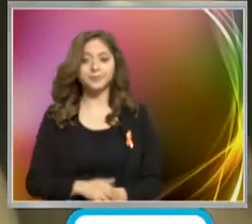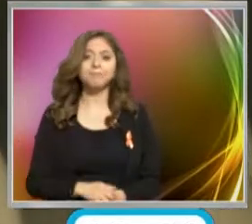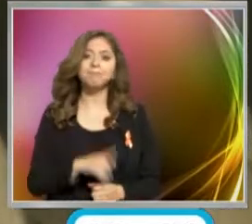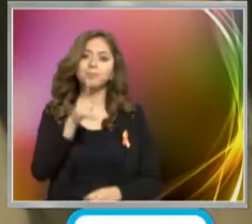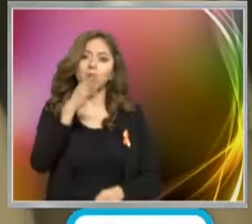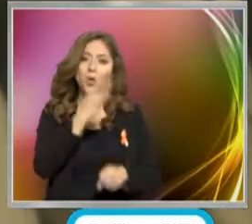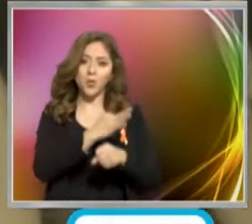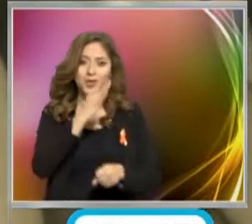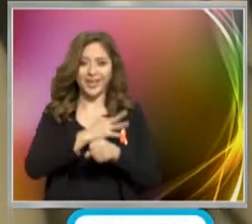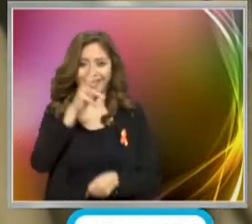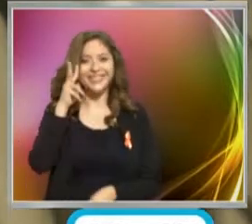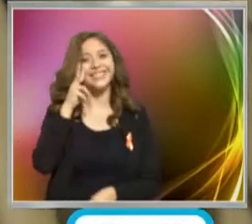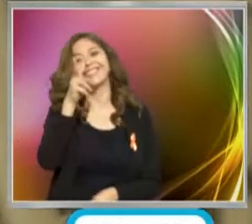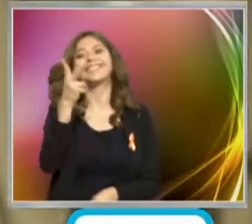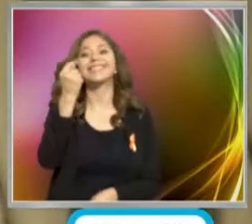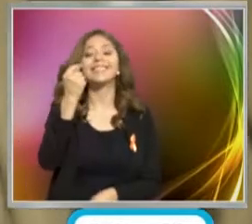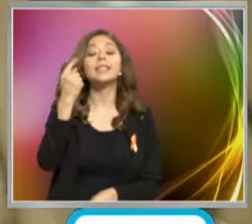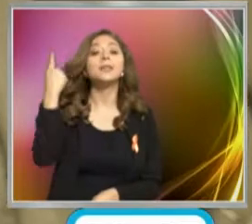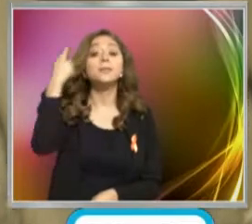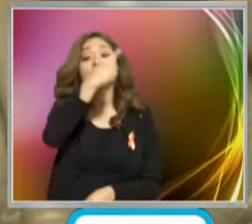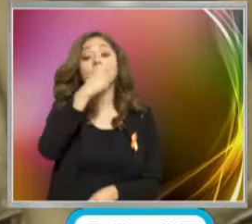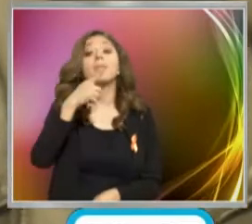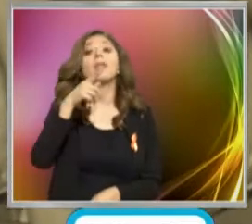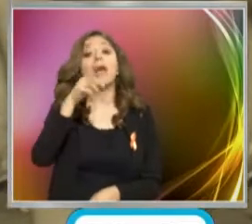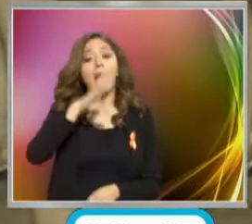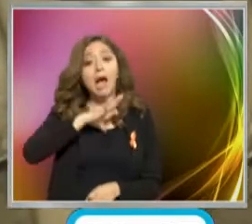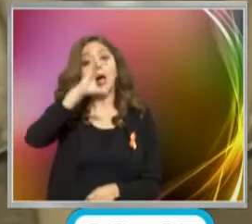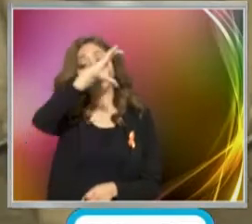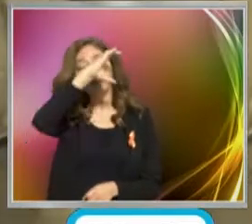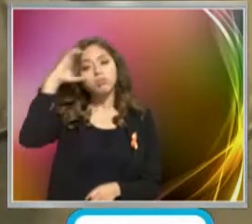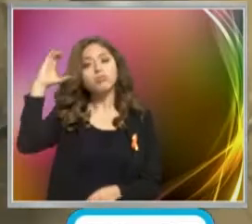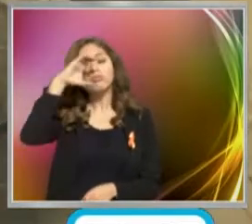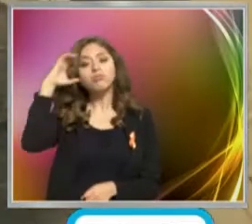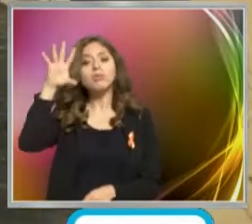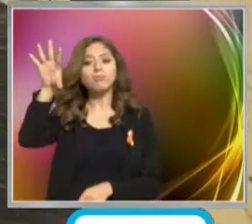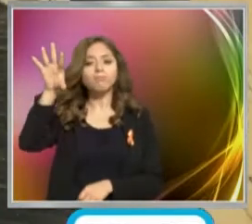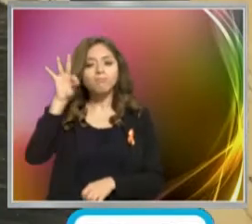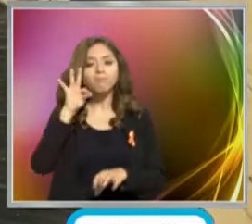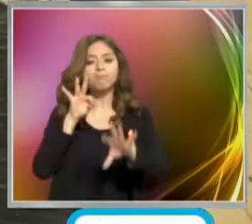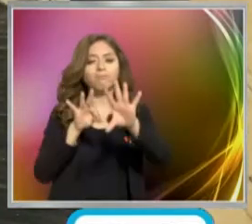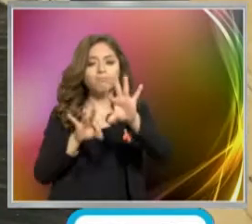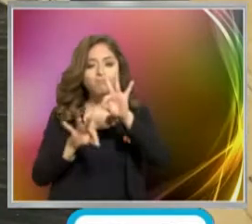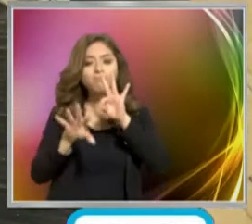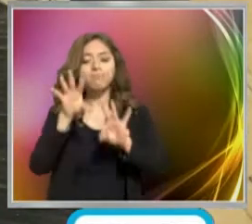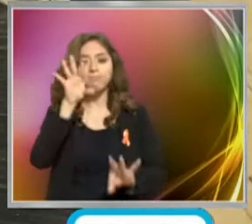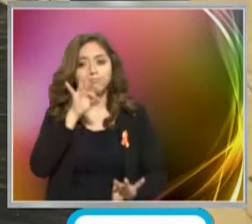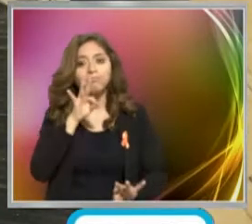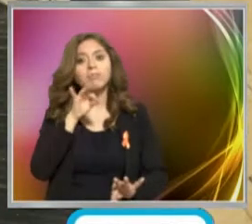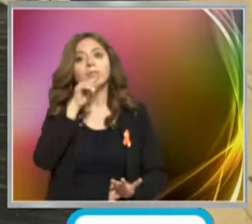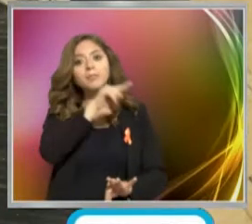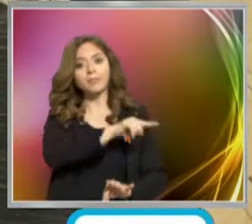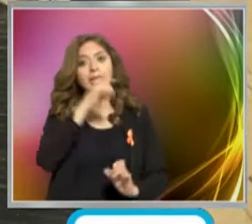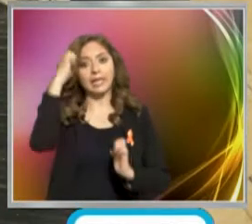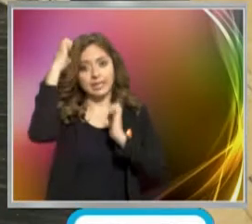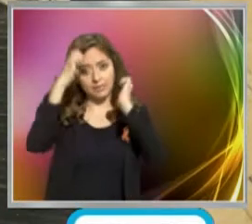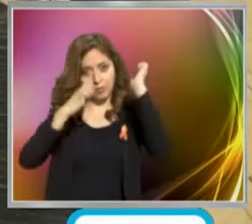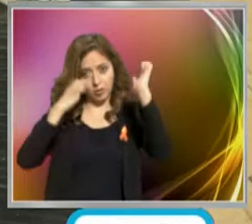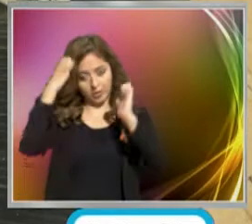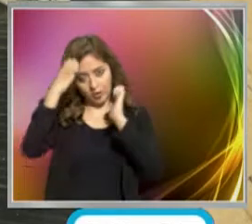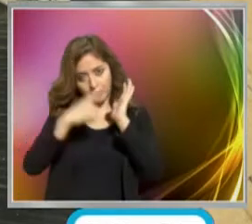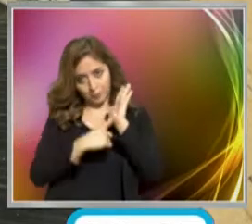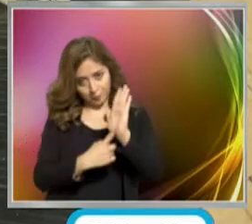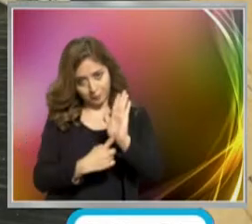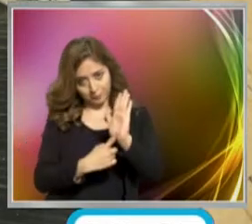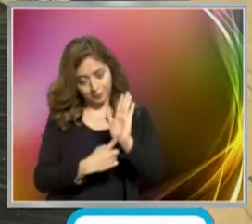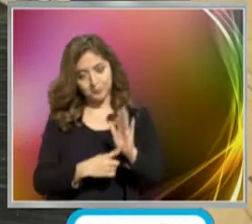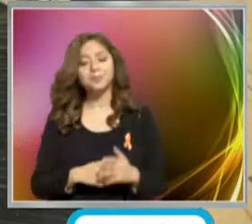viendo ahí en nuestra pantalla Exacto. algunas de las fotografías seleccionadas Así es. que están Son algunas de las que se presentes en esta presentarán. exposición,